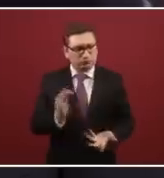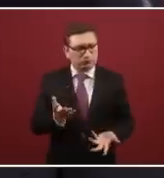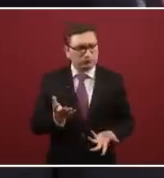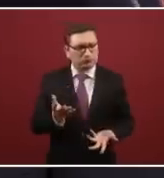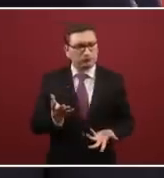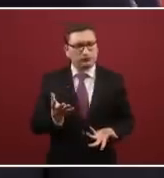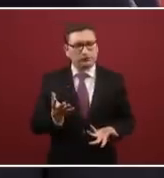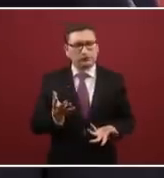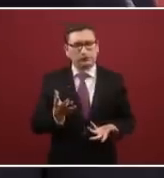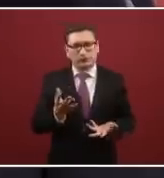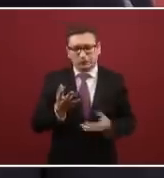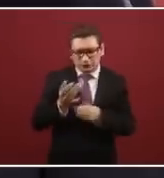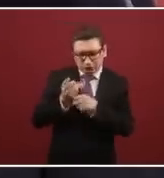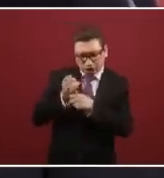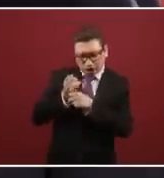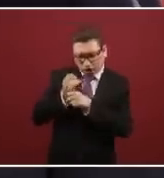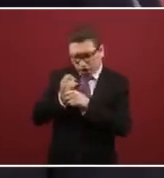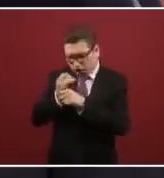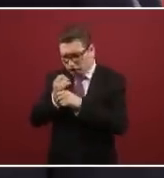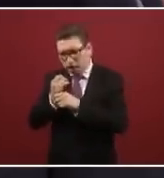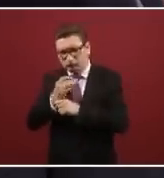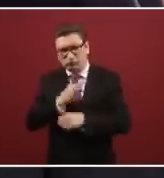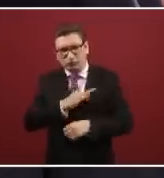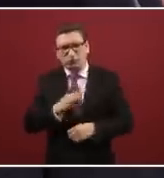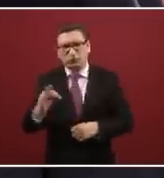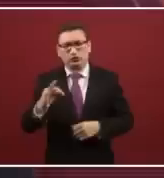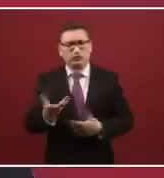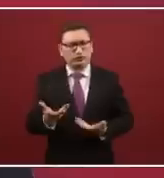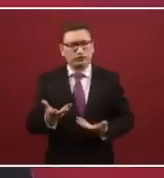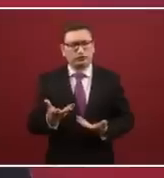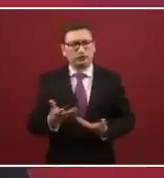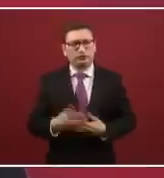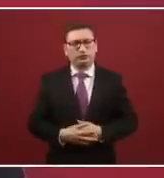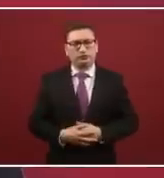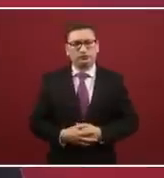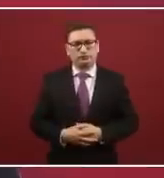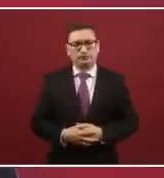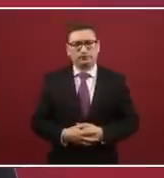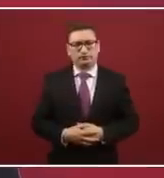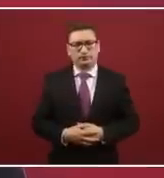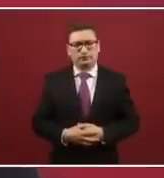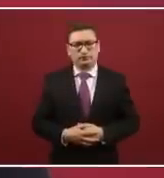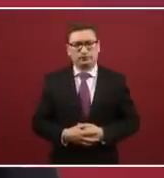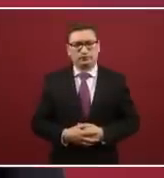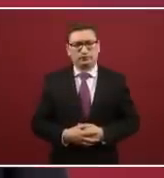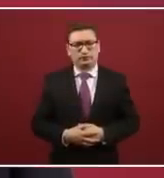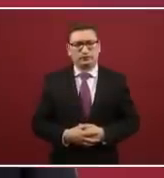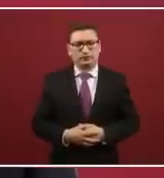para hacer estudios, además con